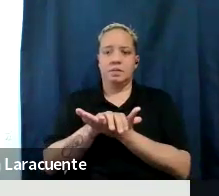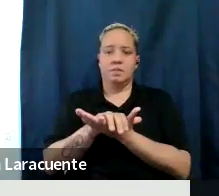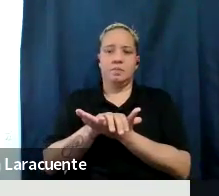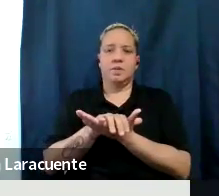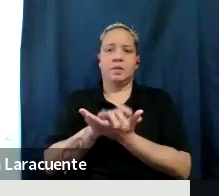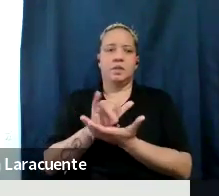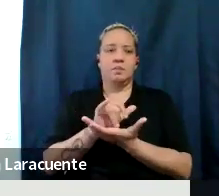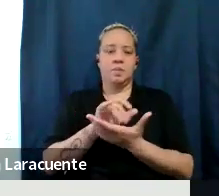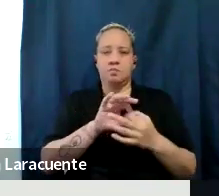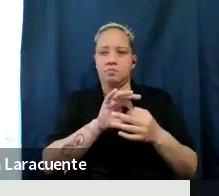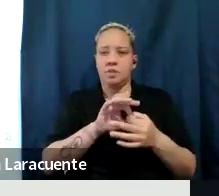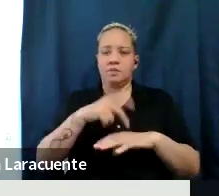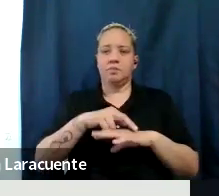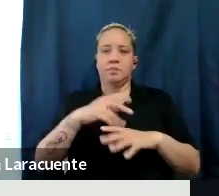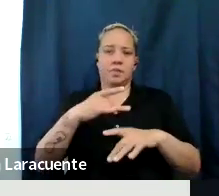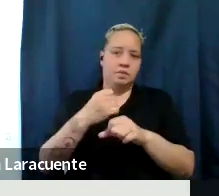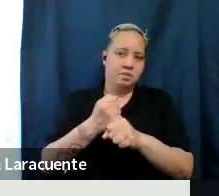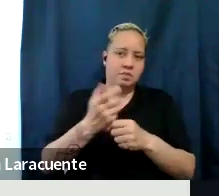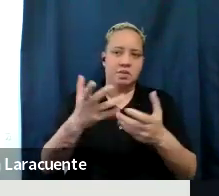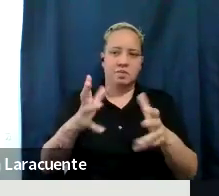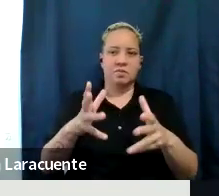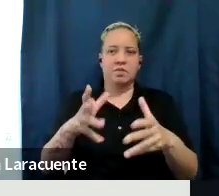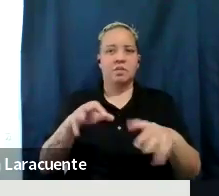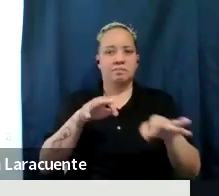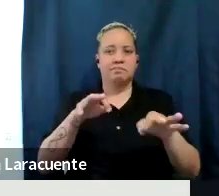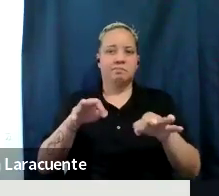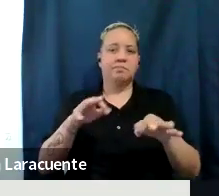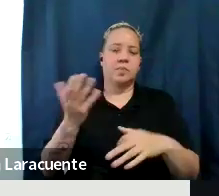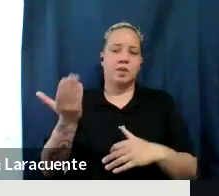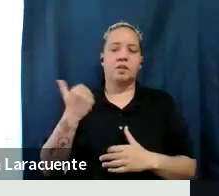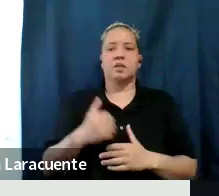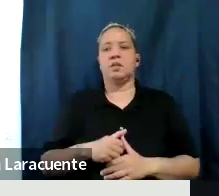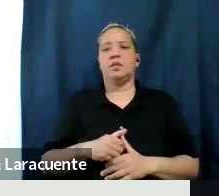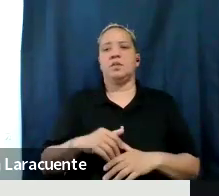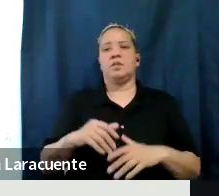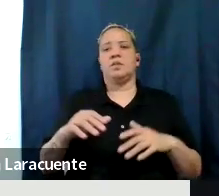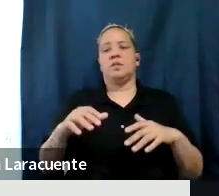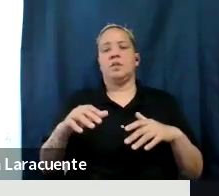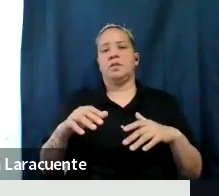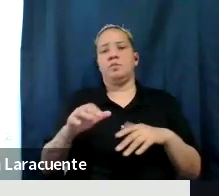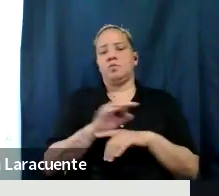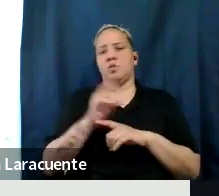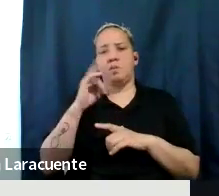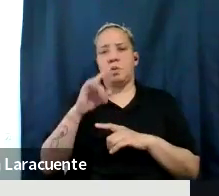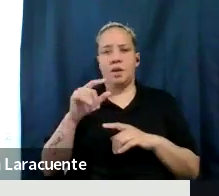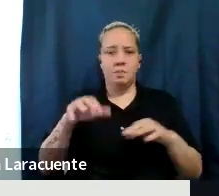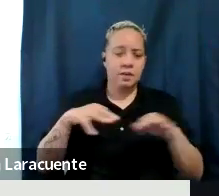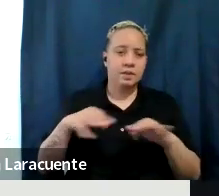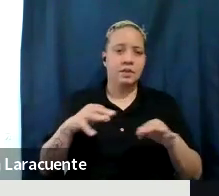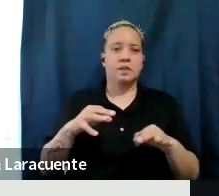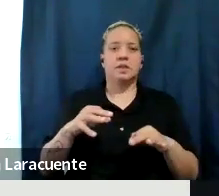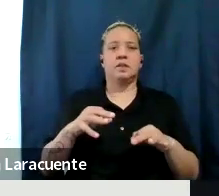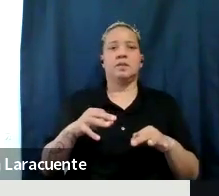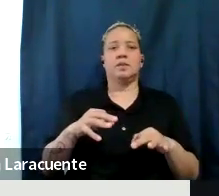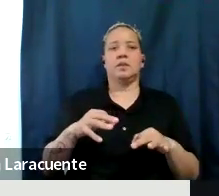más o menos es el resumen que yo les he hecho anteriormente y que sirve para explicar por qué Juan Ramón Jiménez y Zenobia